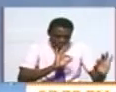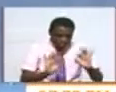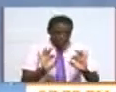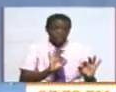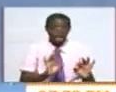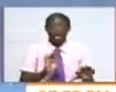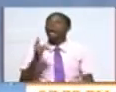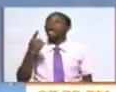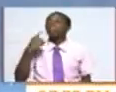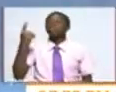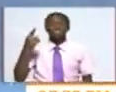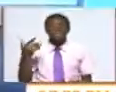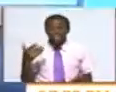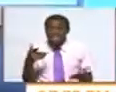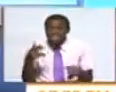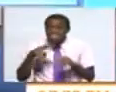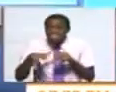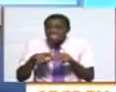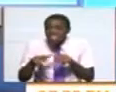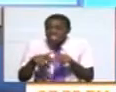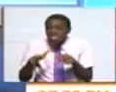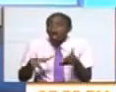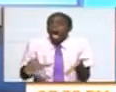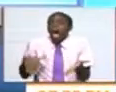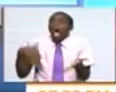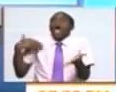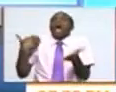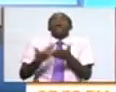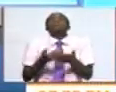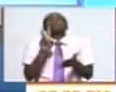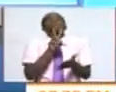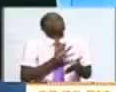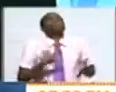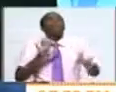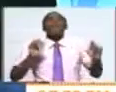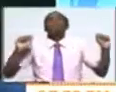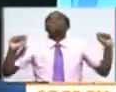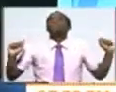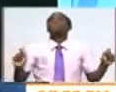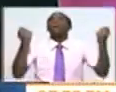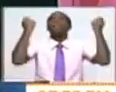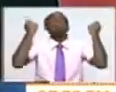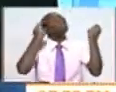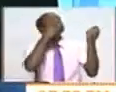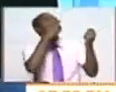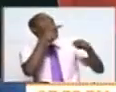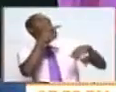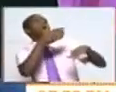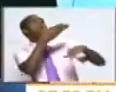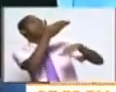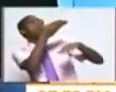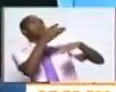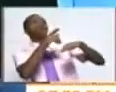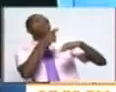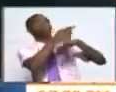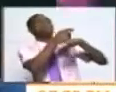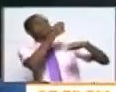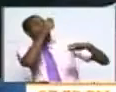niños están salvando heroicamente al país de esta dictadura, también lo puedes hacer tú.